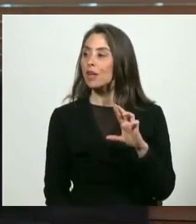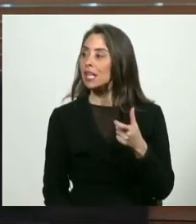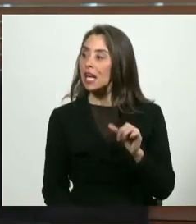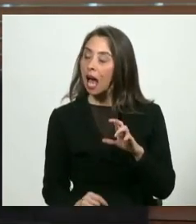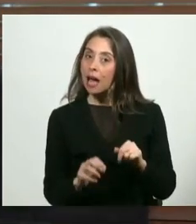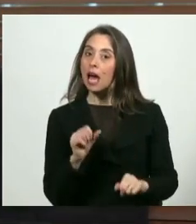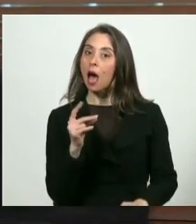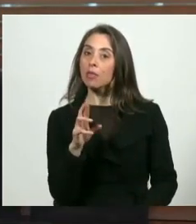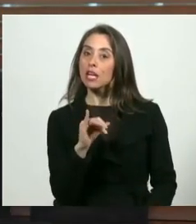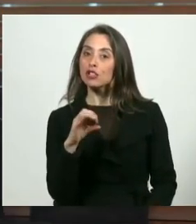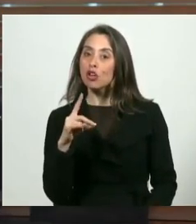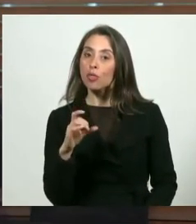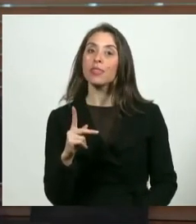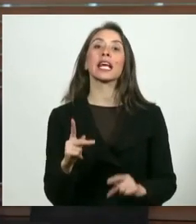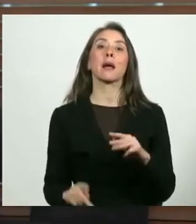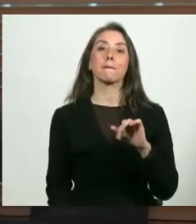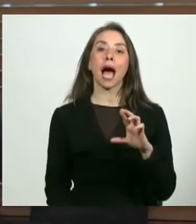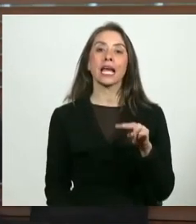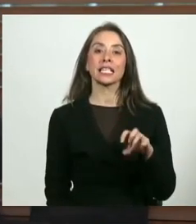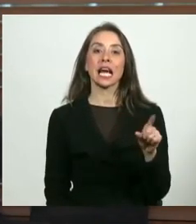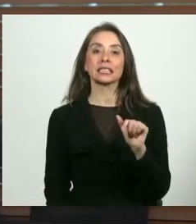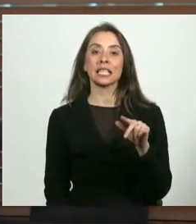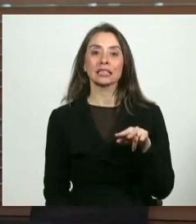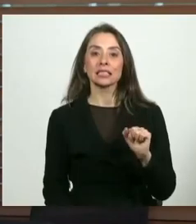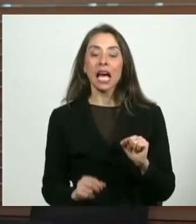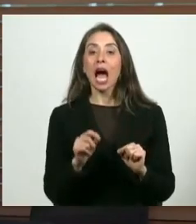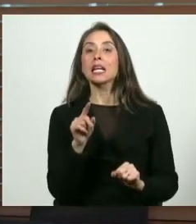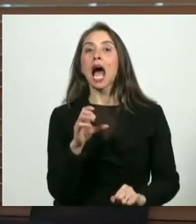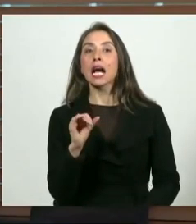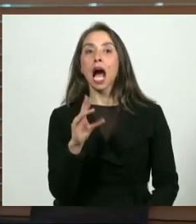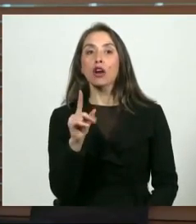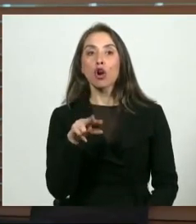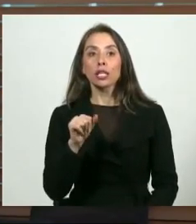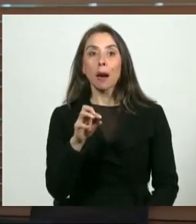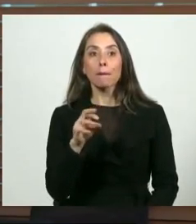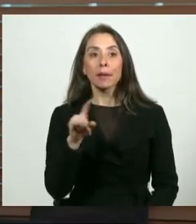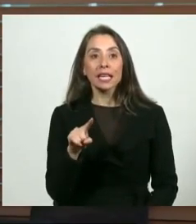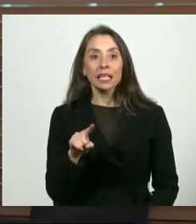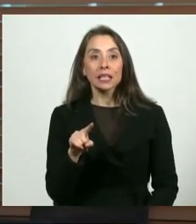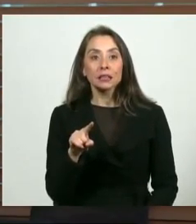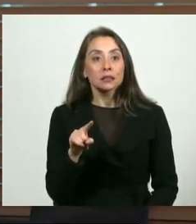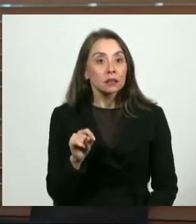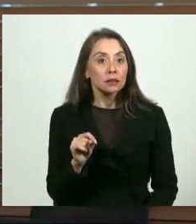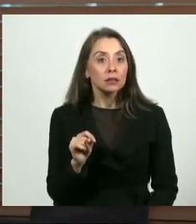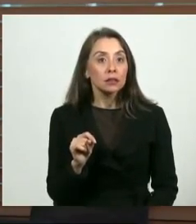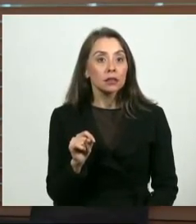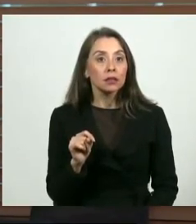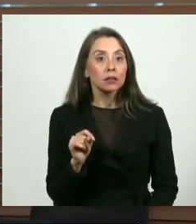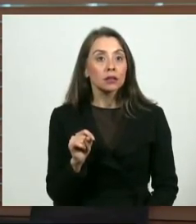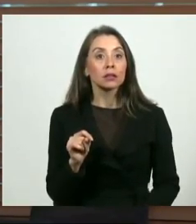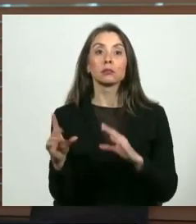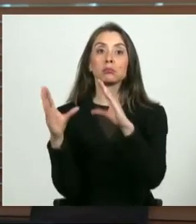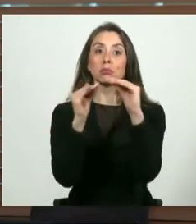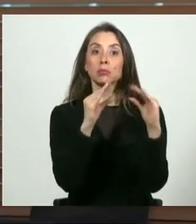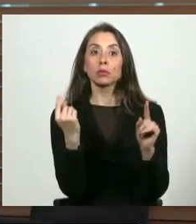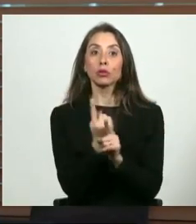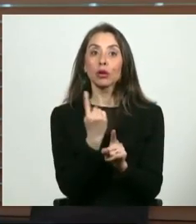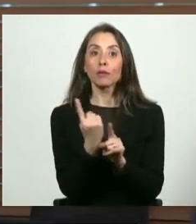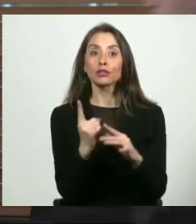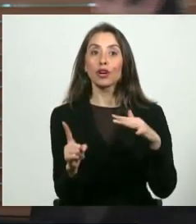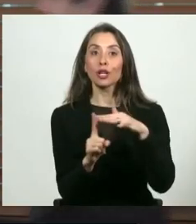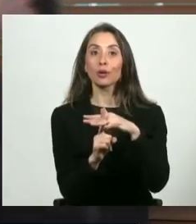Mariana Sanzana, Carolina Pérez, y también fue moderado esto por Ricardo Israel. Como ustedes pudieron apreciar, se habló sobre la